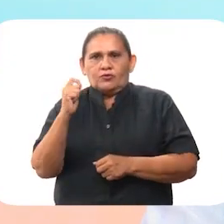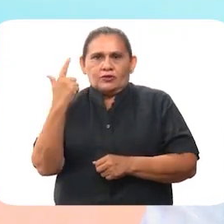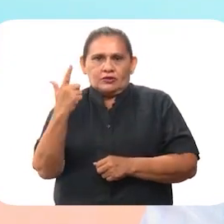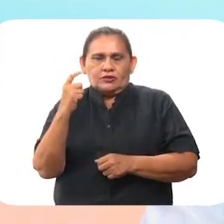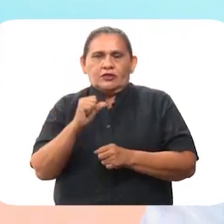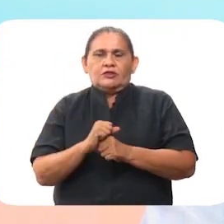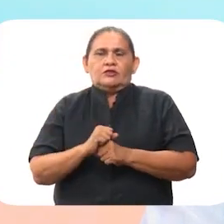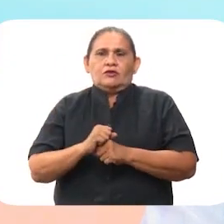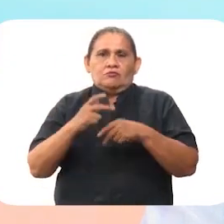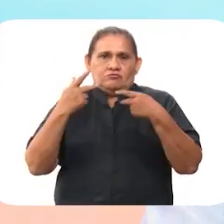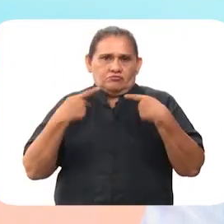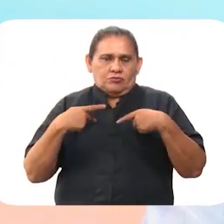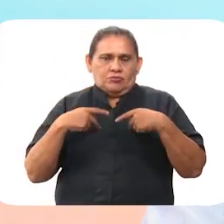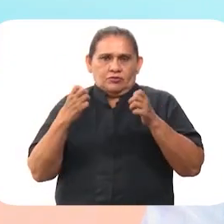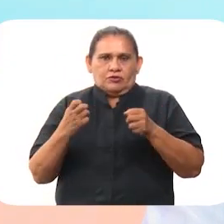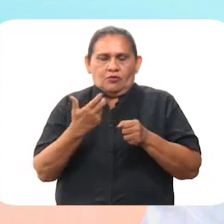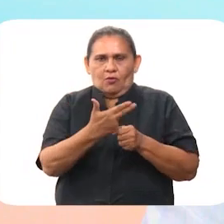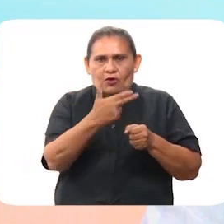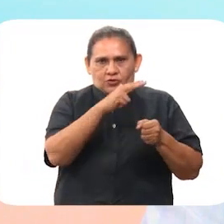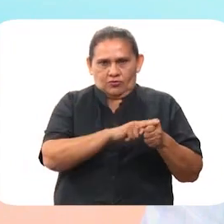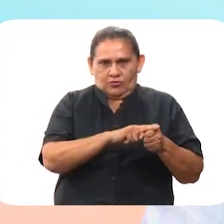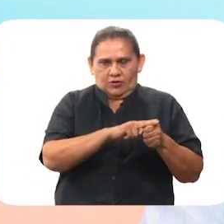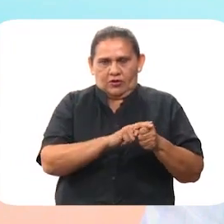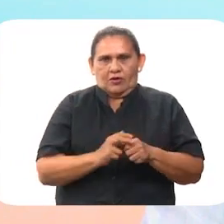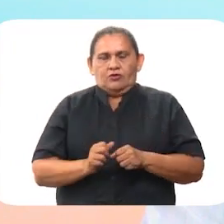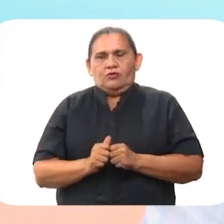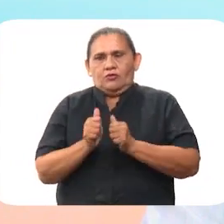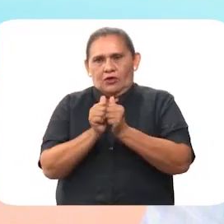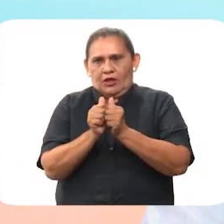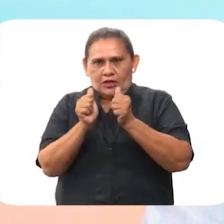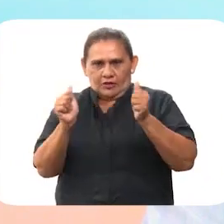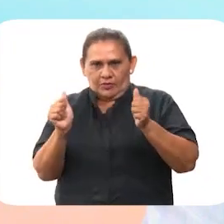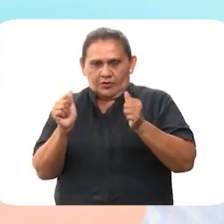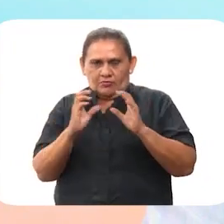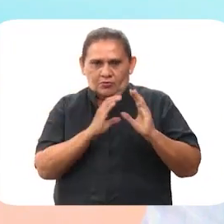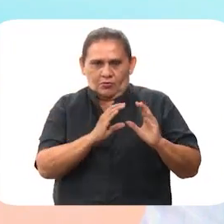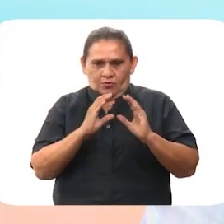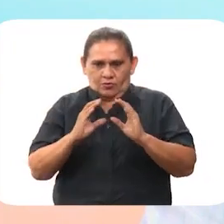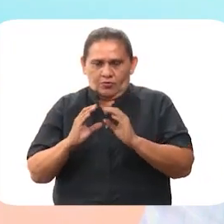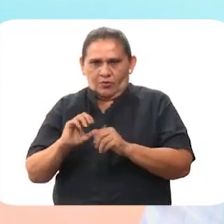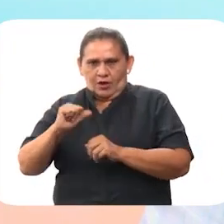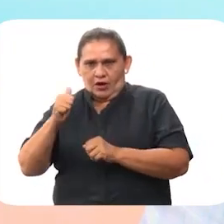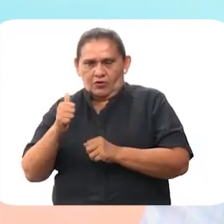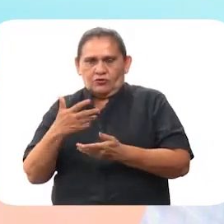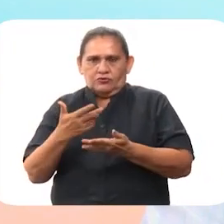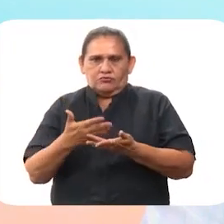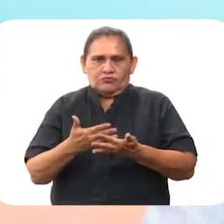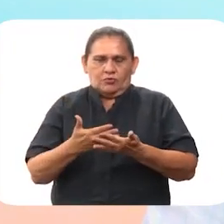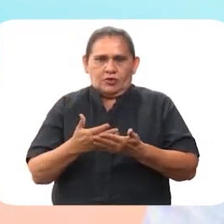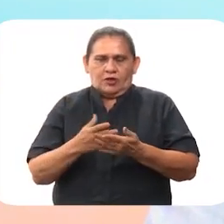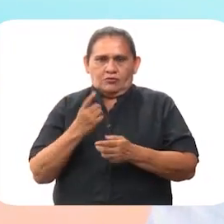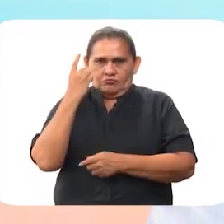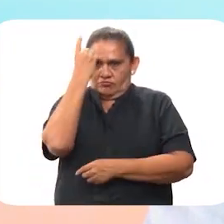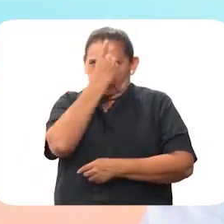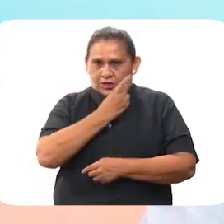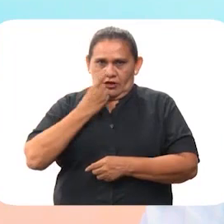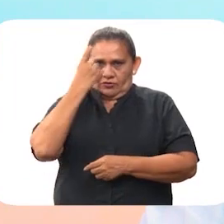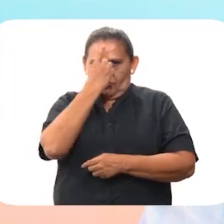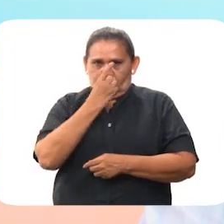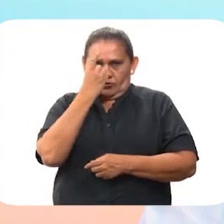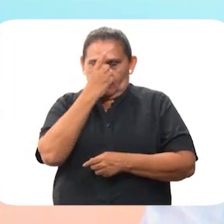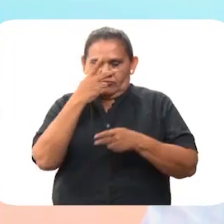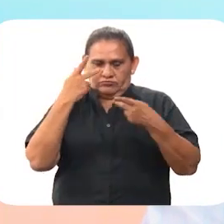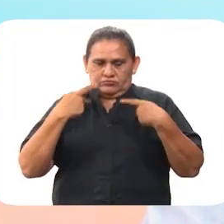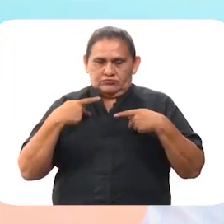tiobo. Uk ineltulak le mako, tsokupakatio le kohanilo, tiyan ichil humpel winal tak 107 jabobe. Leje